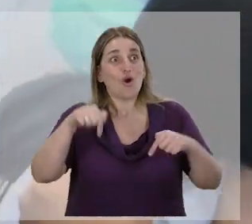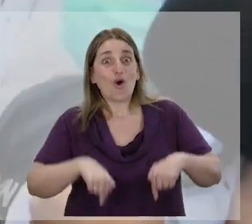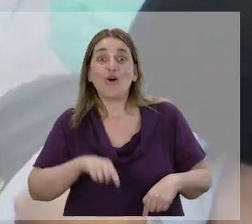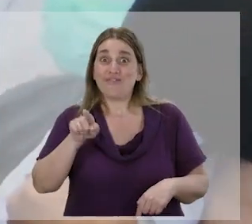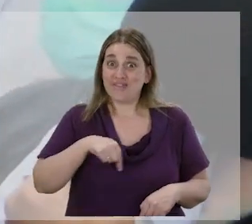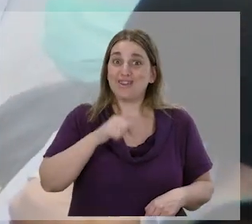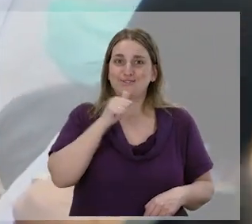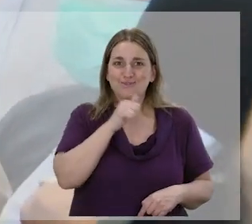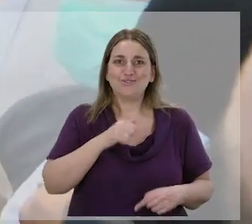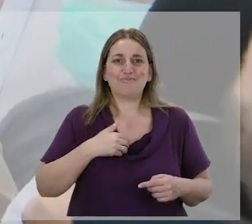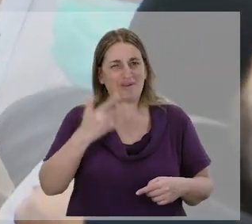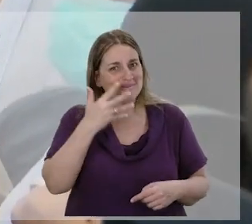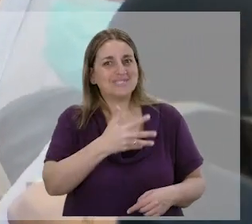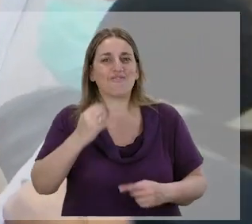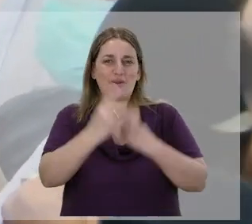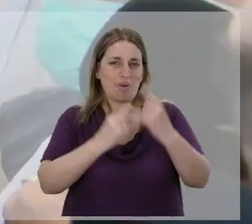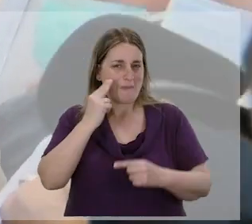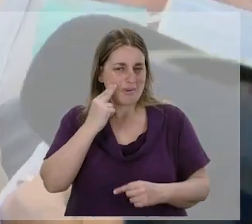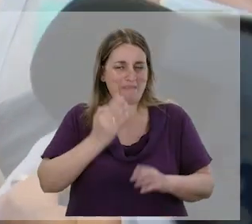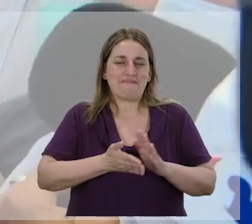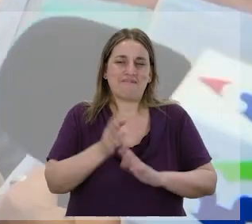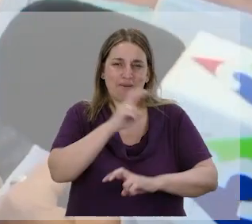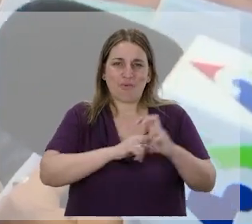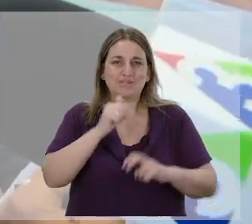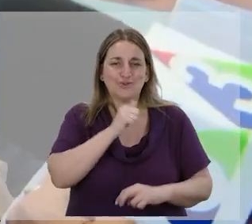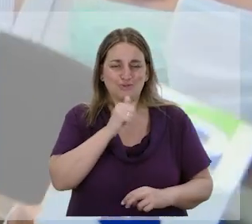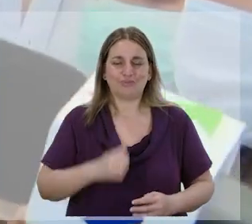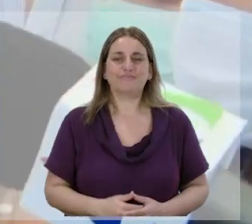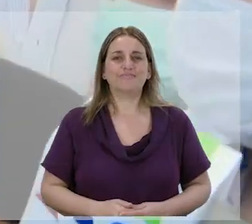se va con problemas y vuelve con soluciones. Yo vine con una solución y me fui como con 30 problemas.